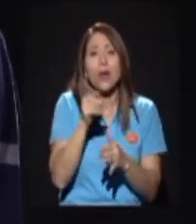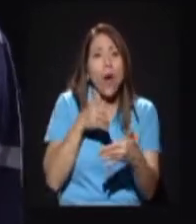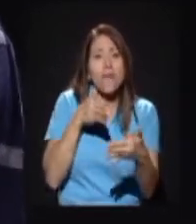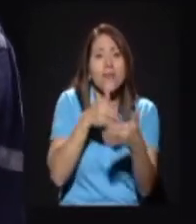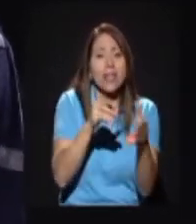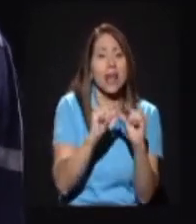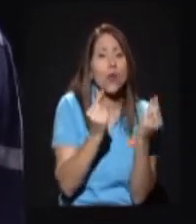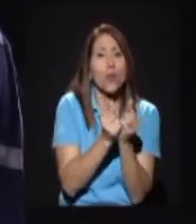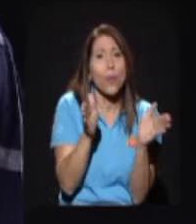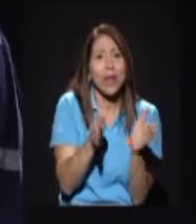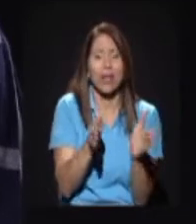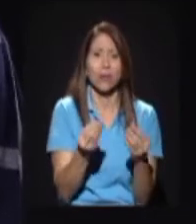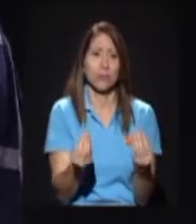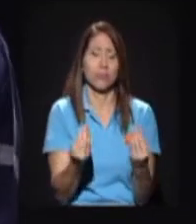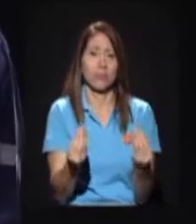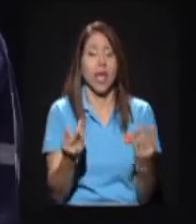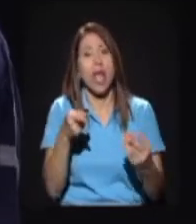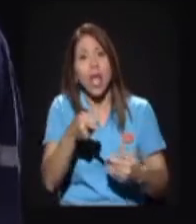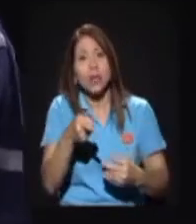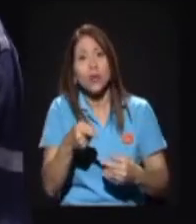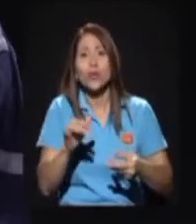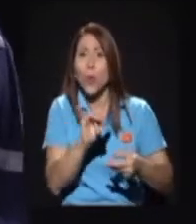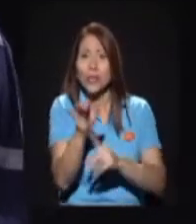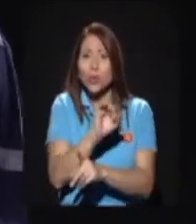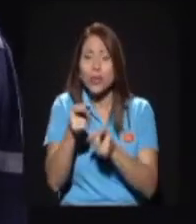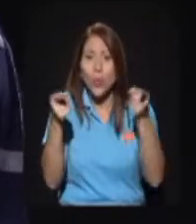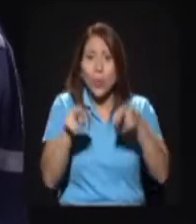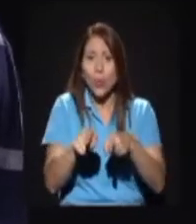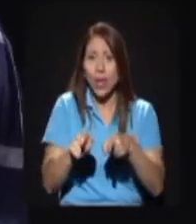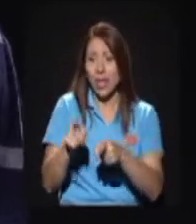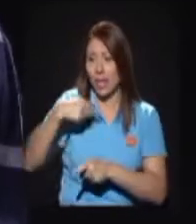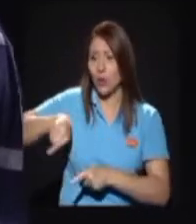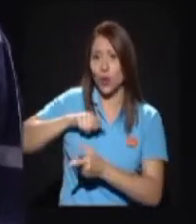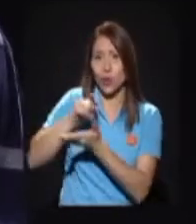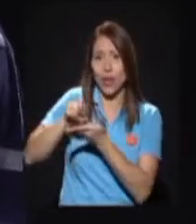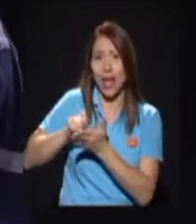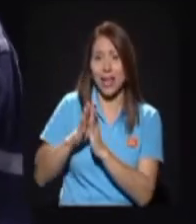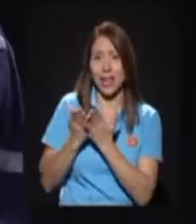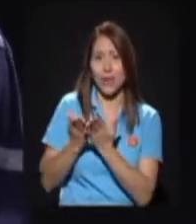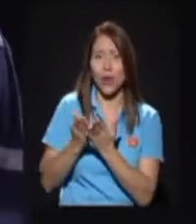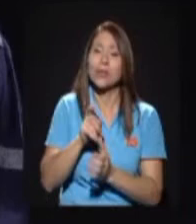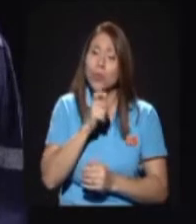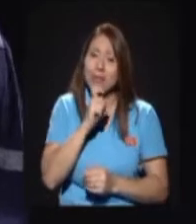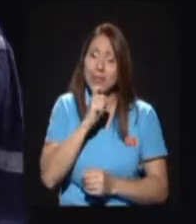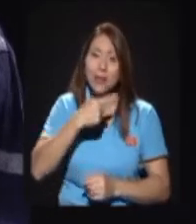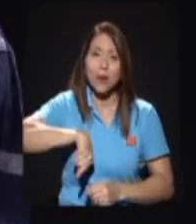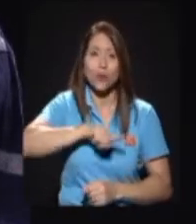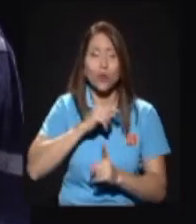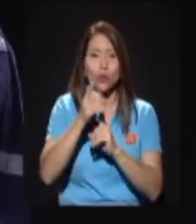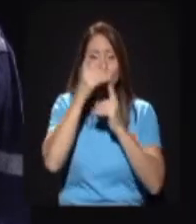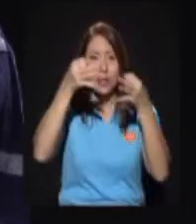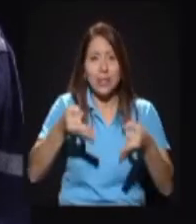pequeño. Es una locura. Pero es un poco la paradoja que trabajamos en el libro, de cómo se nos hace difícil tomar esas decisiones.